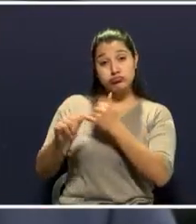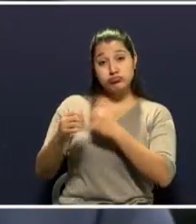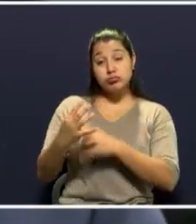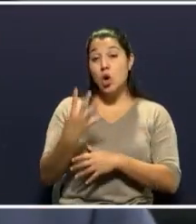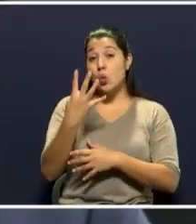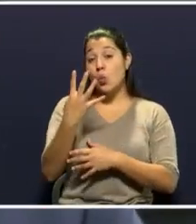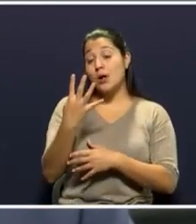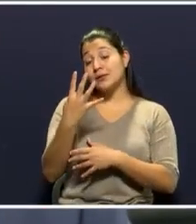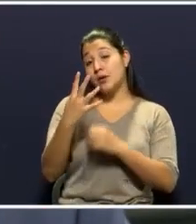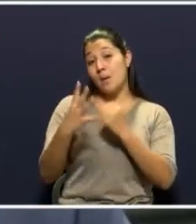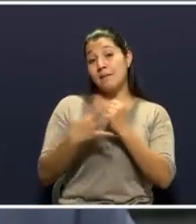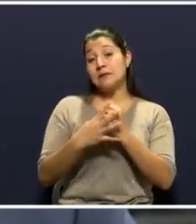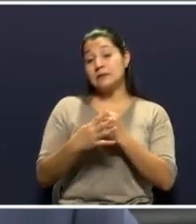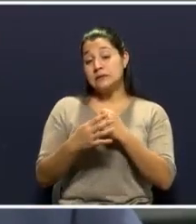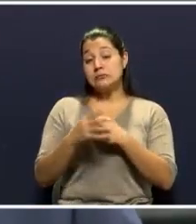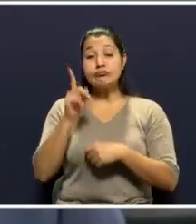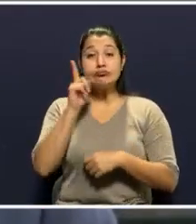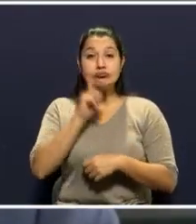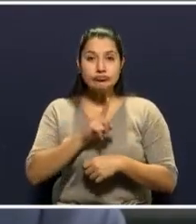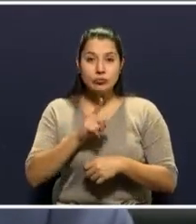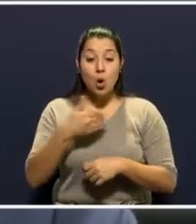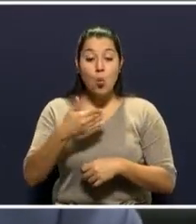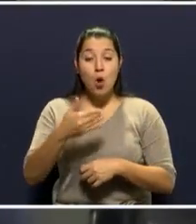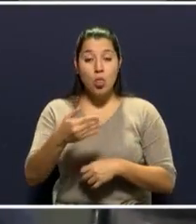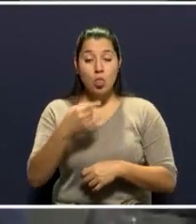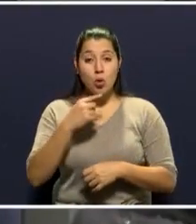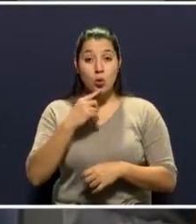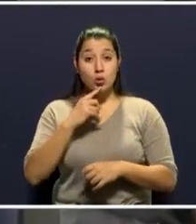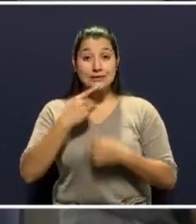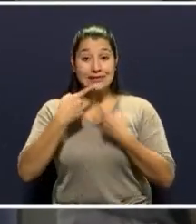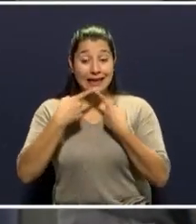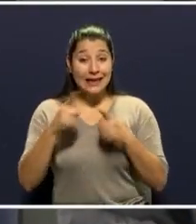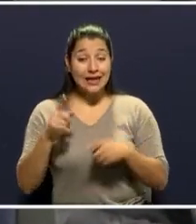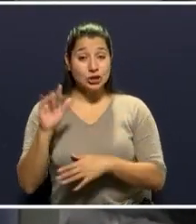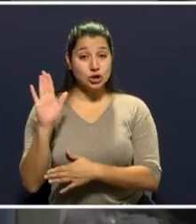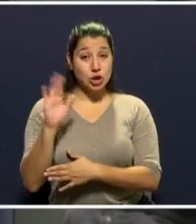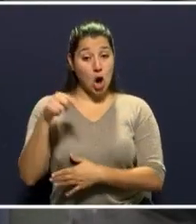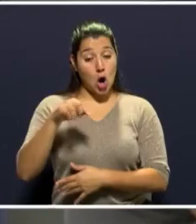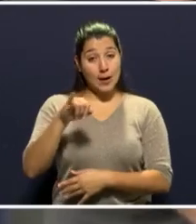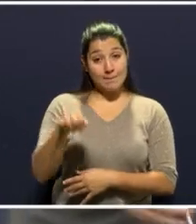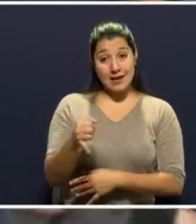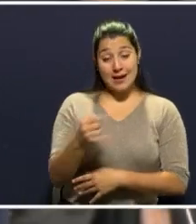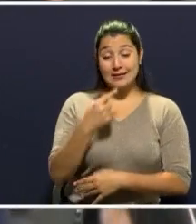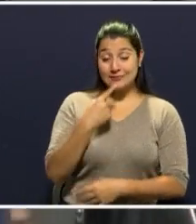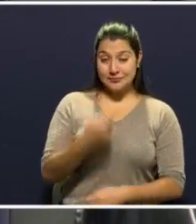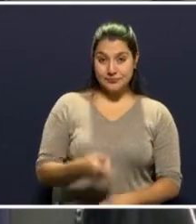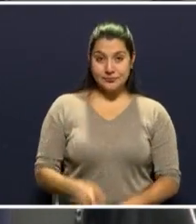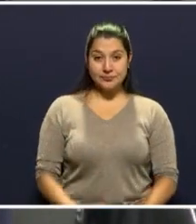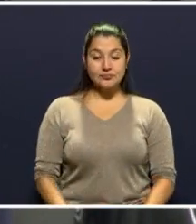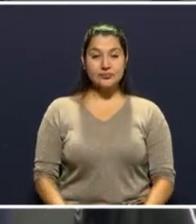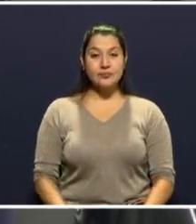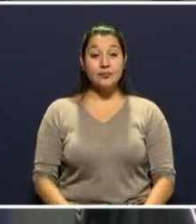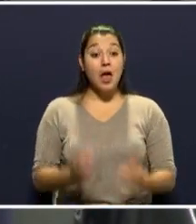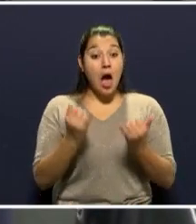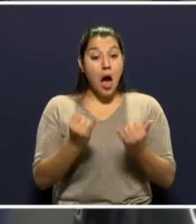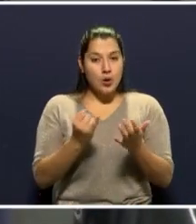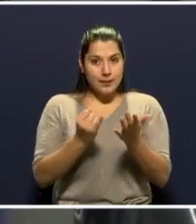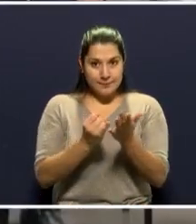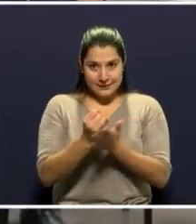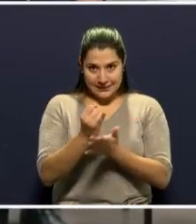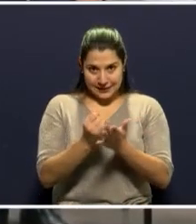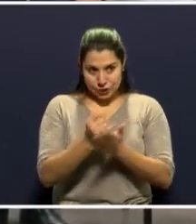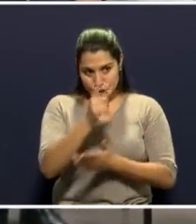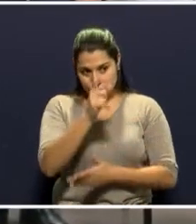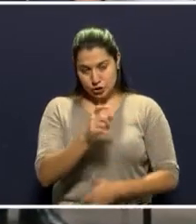su declaración jurada. Así lo informó el Ministerio Público hoy viernes. De acuerdo con la investigación,